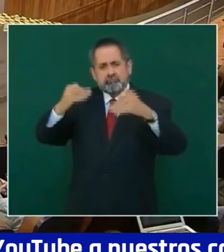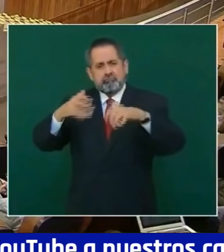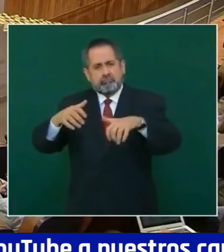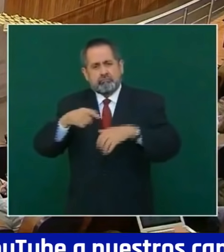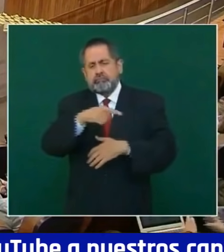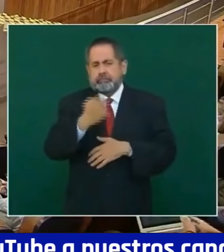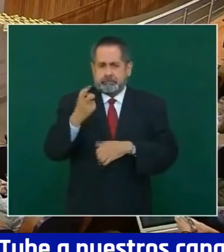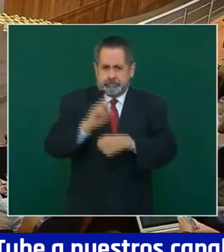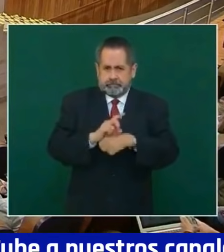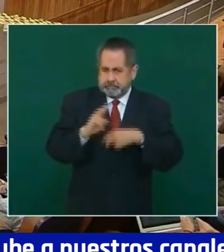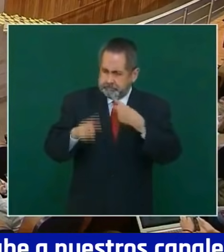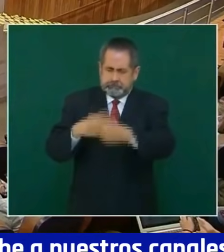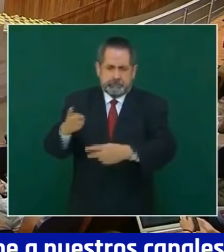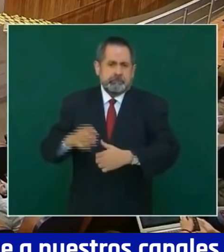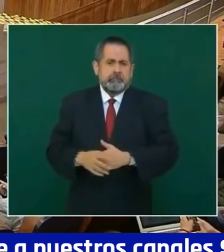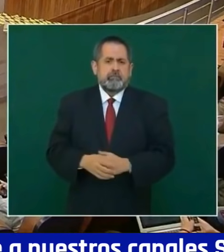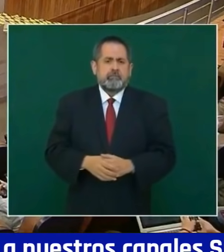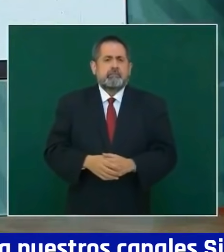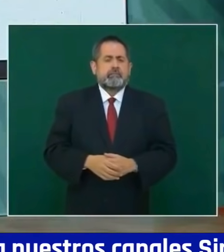ese día.